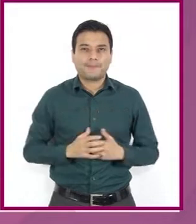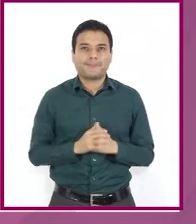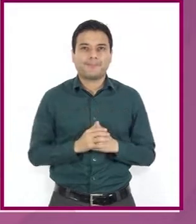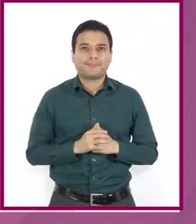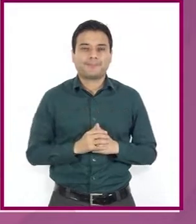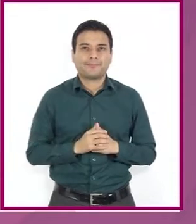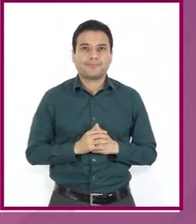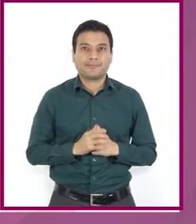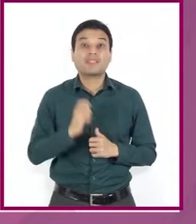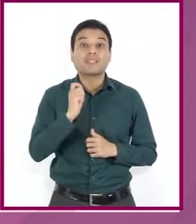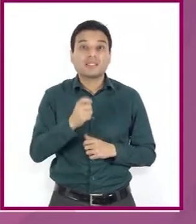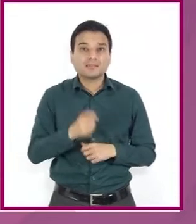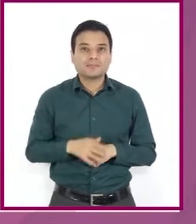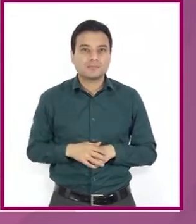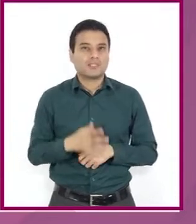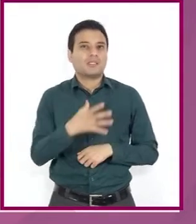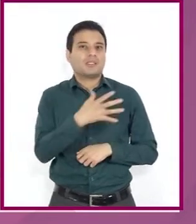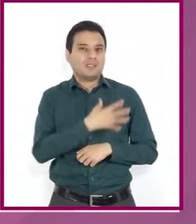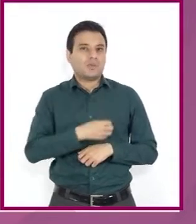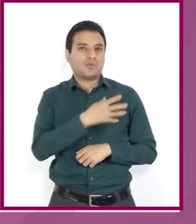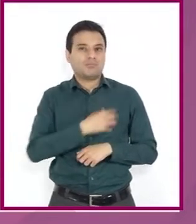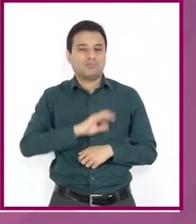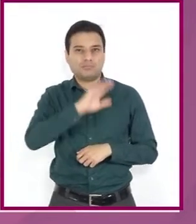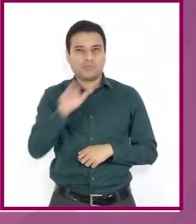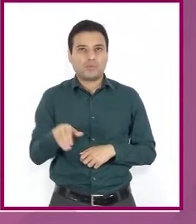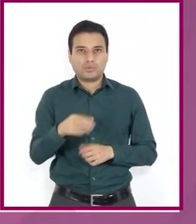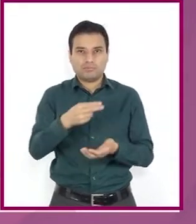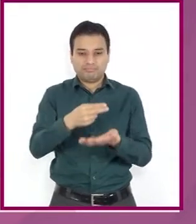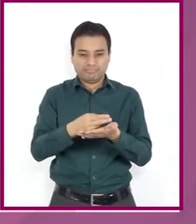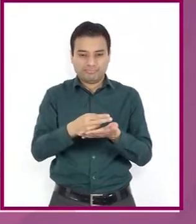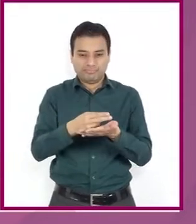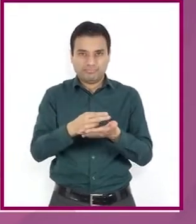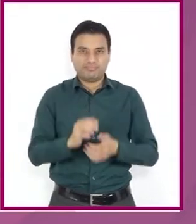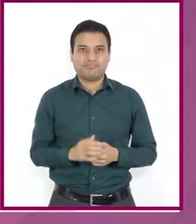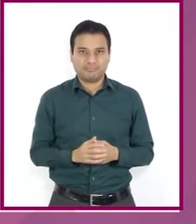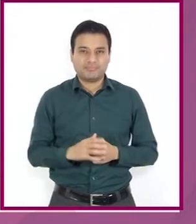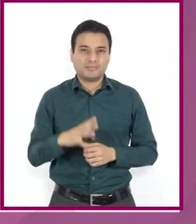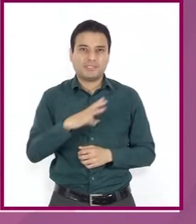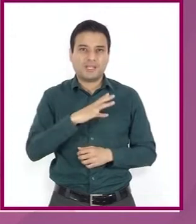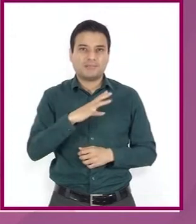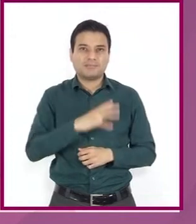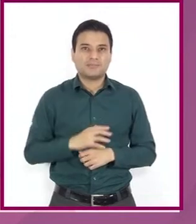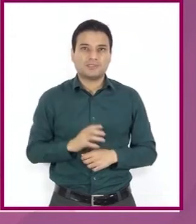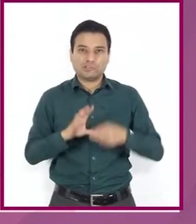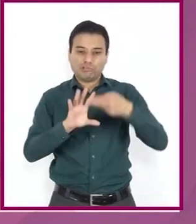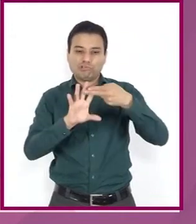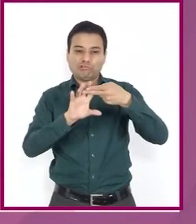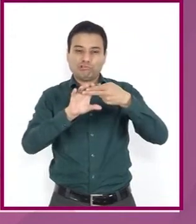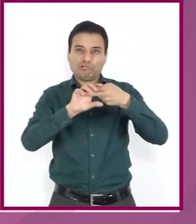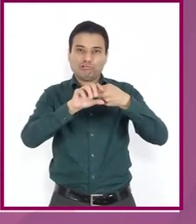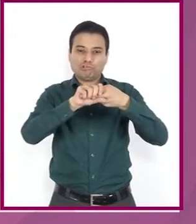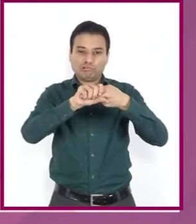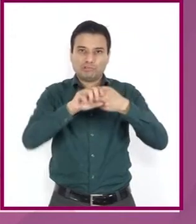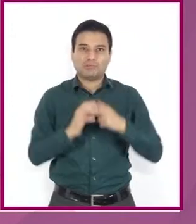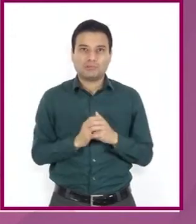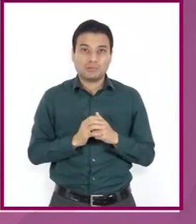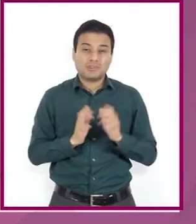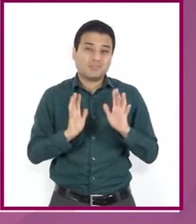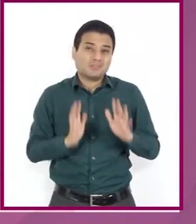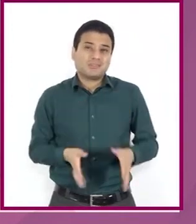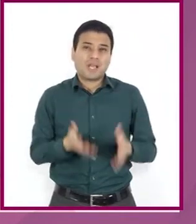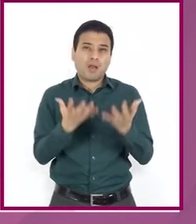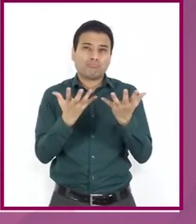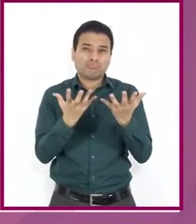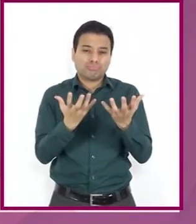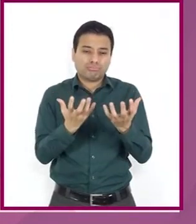El cuerpo de su hijo yacía ahí, entre las raíces, ya casi seco, pues éstas